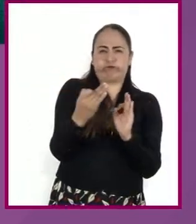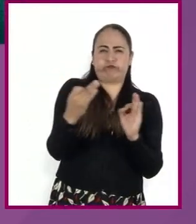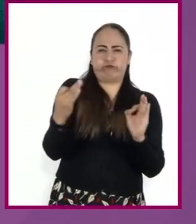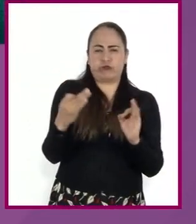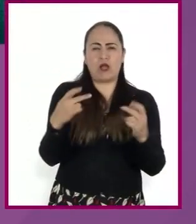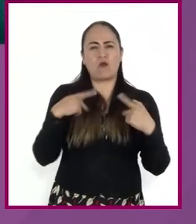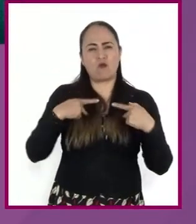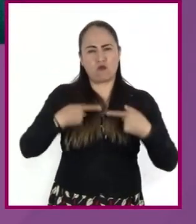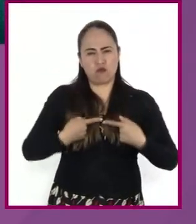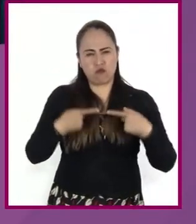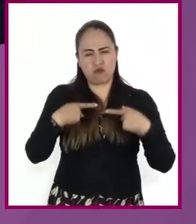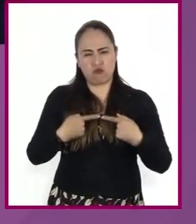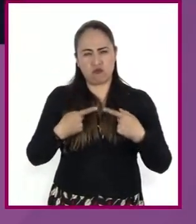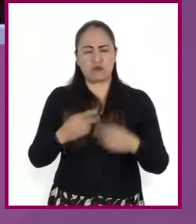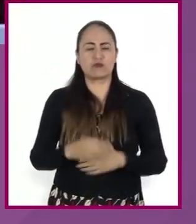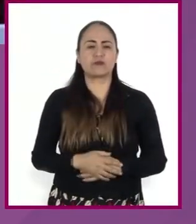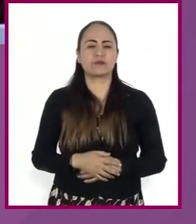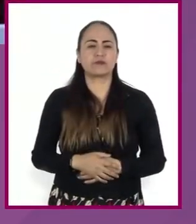débil.